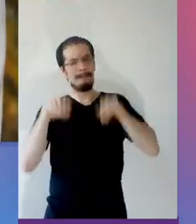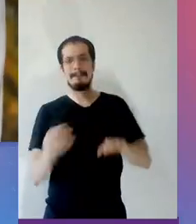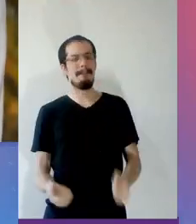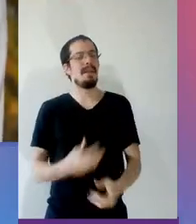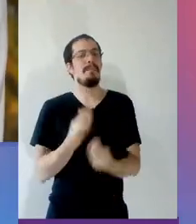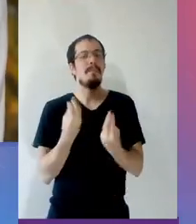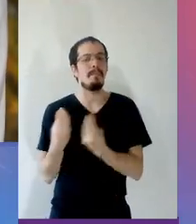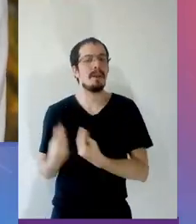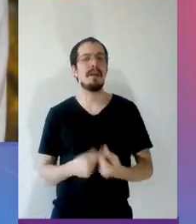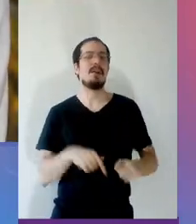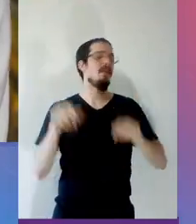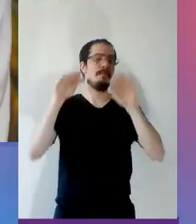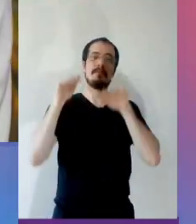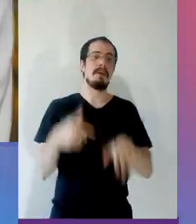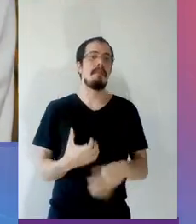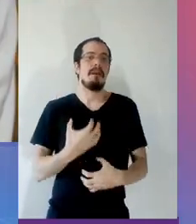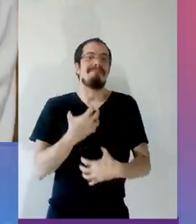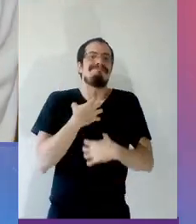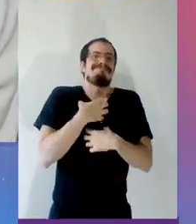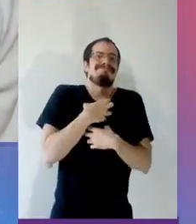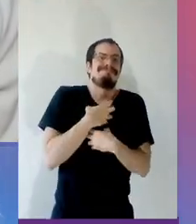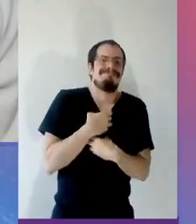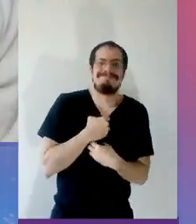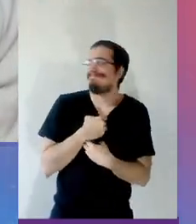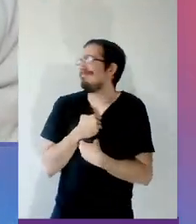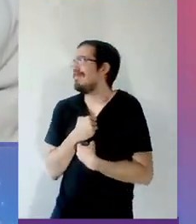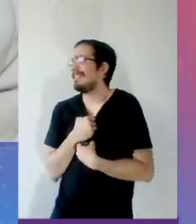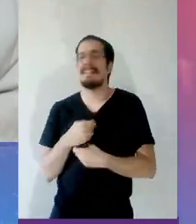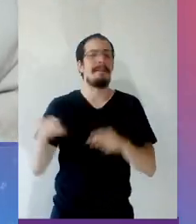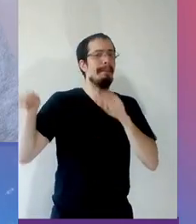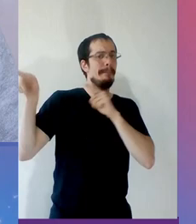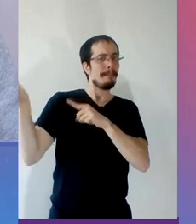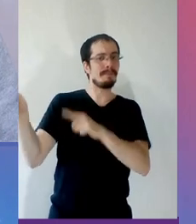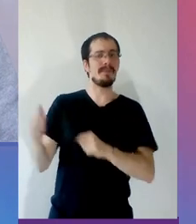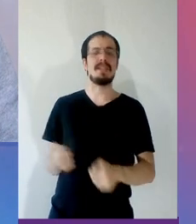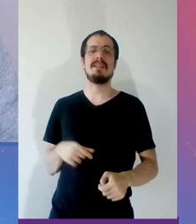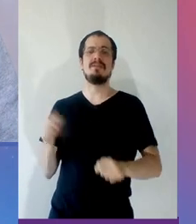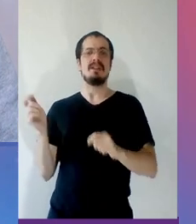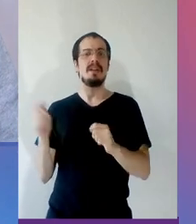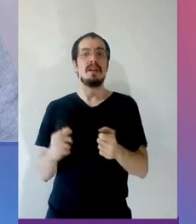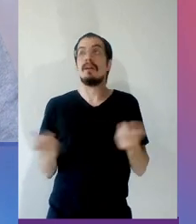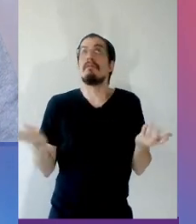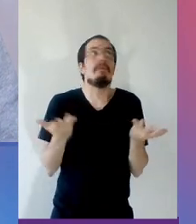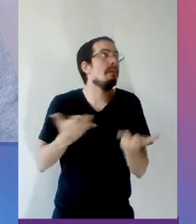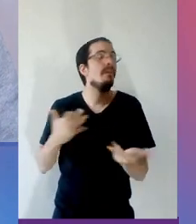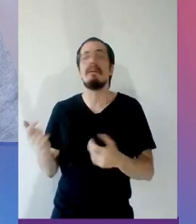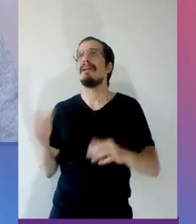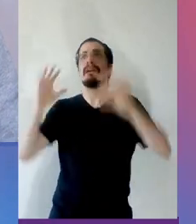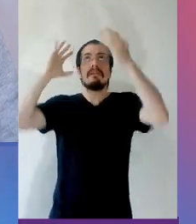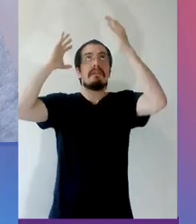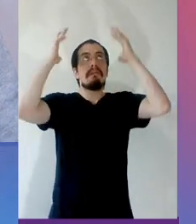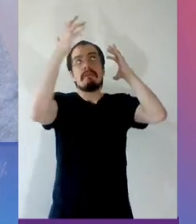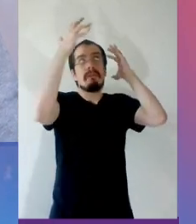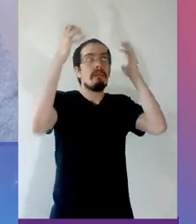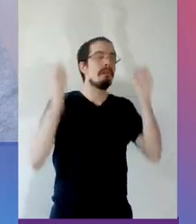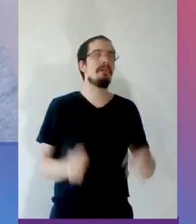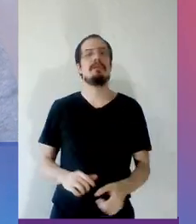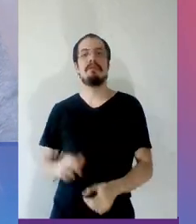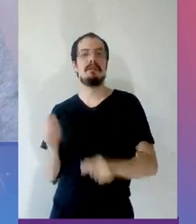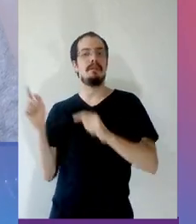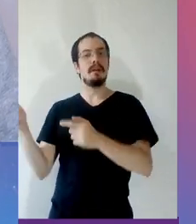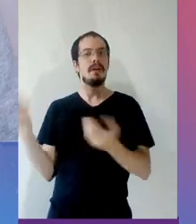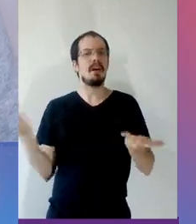misma angustia. Entonces entraron en esta incertidumbre, en estas confusiones, el concepto de enfermedad, o sea, tuvieron que